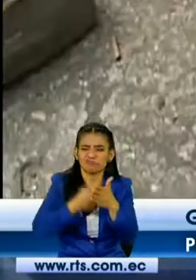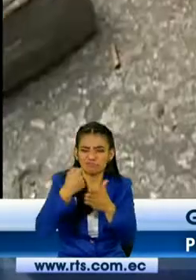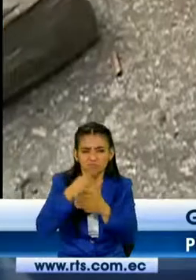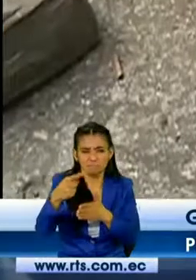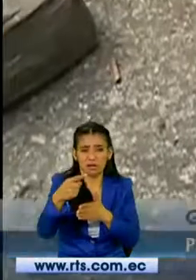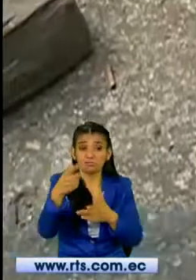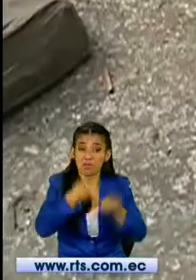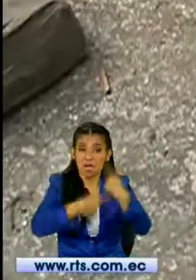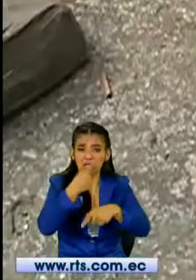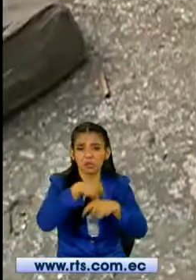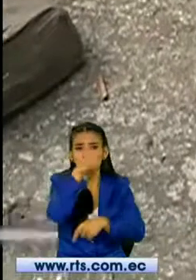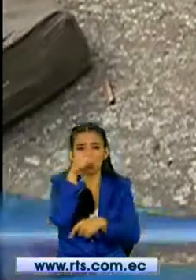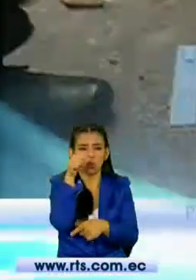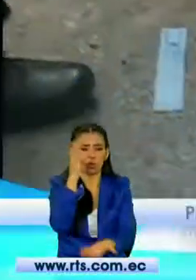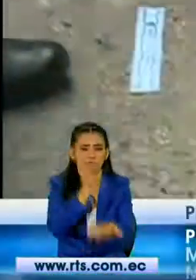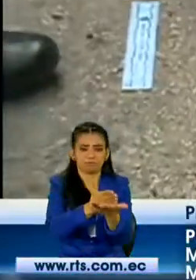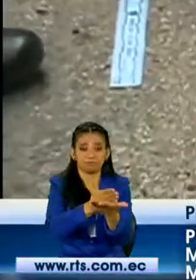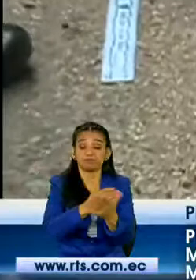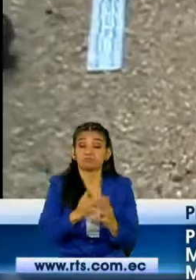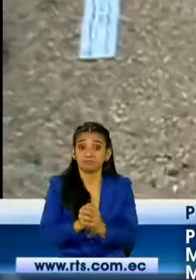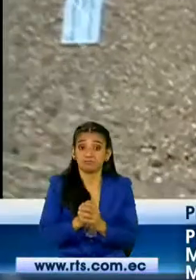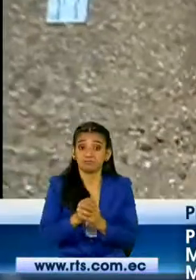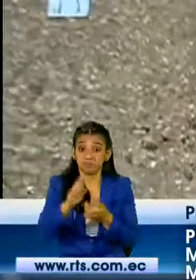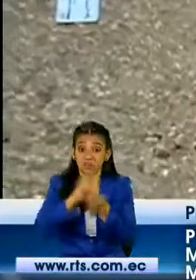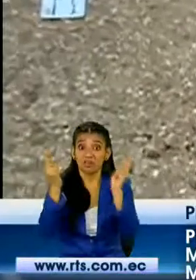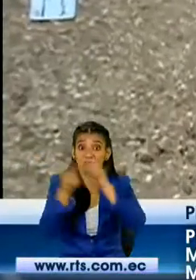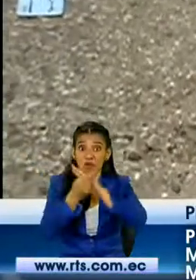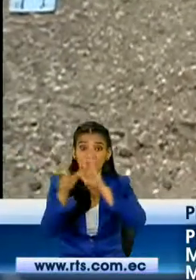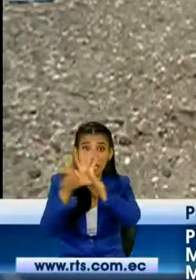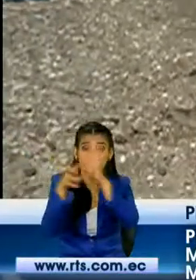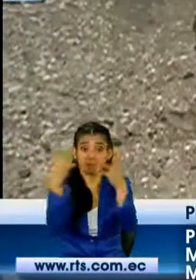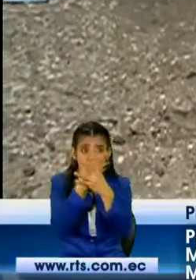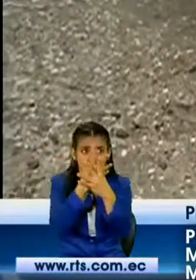microtráfico. Es que la reforma permite que los microtraficantes